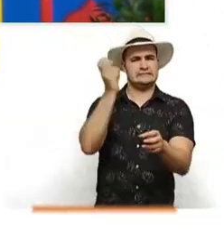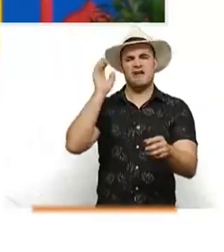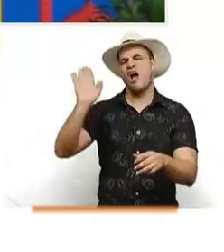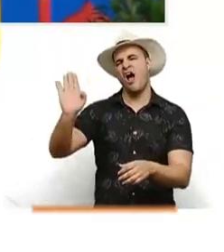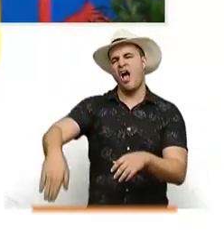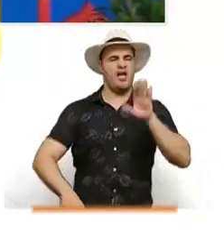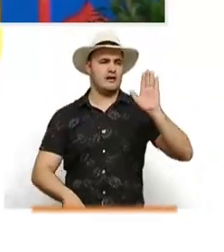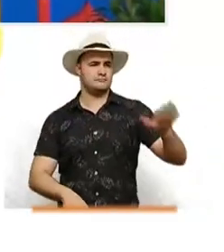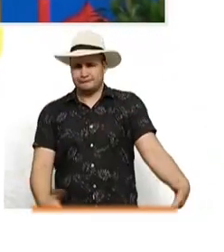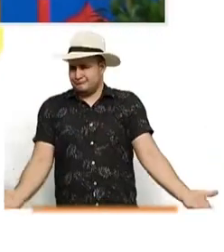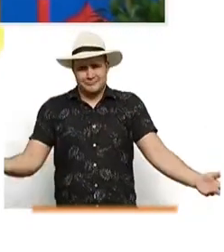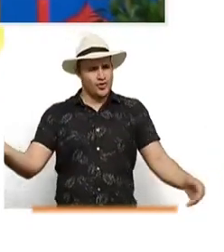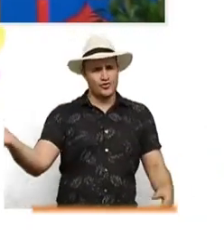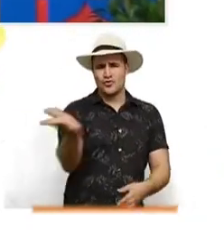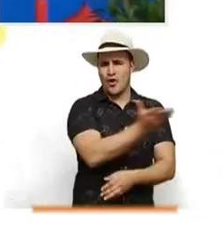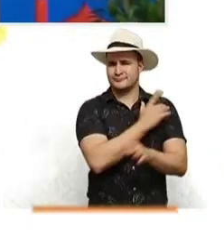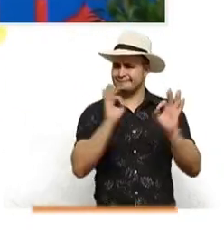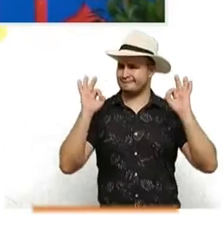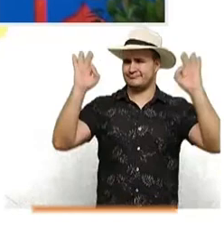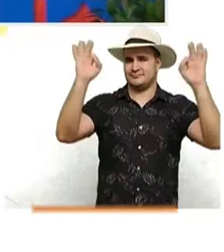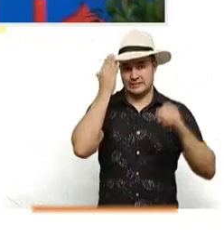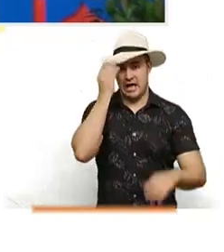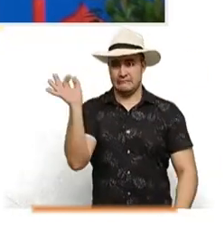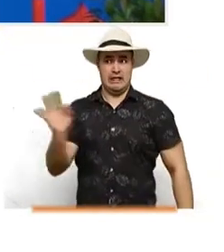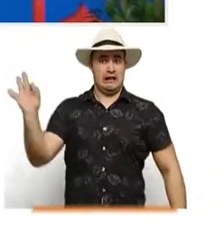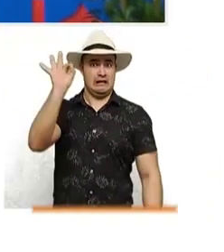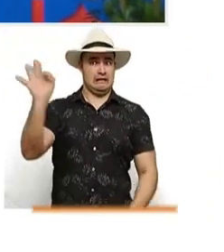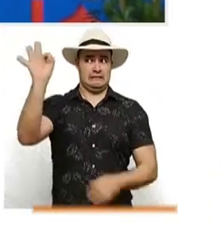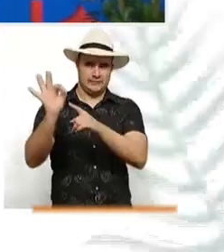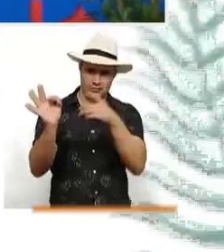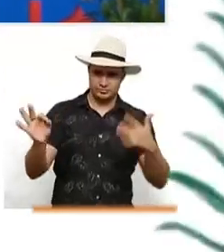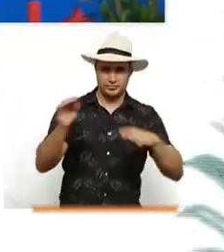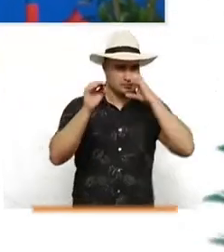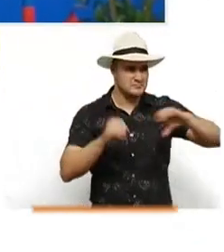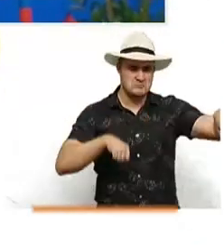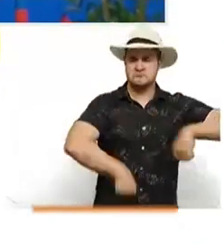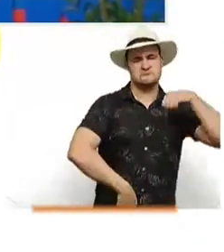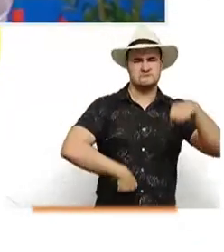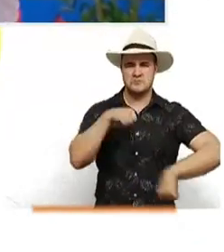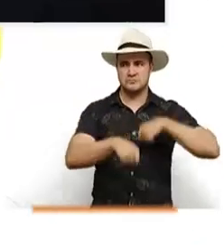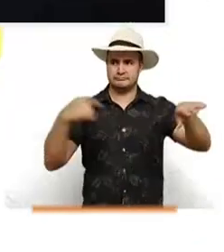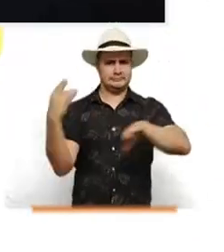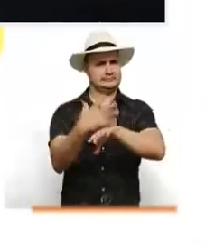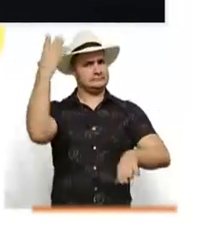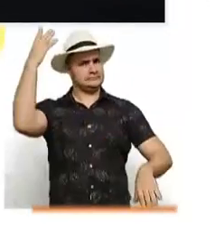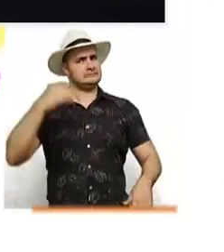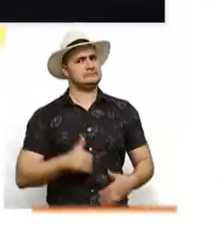importantes, porque la mosquita mata más gente que el elefante.